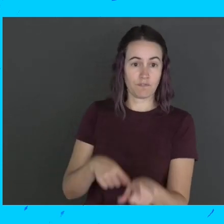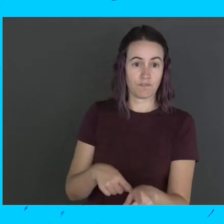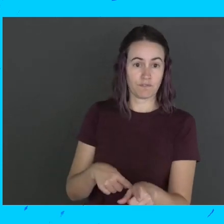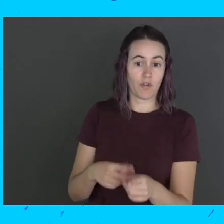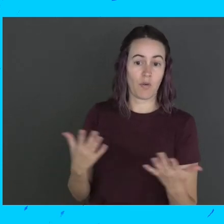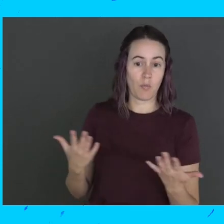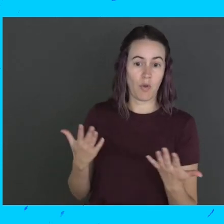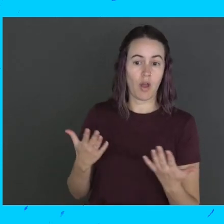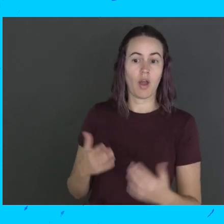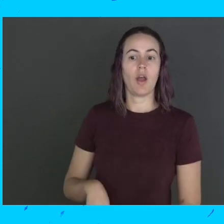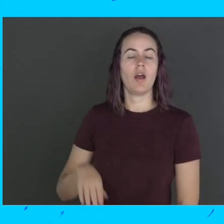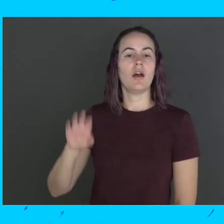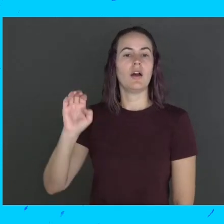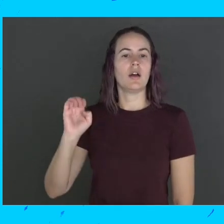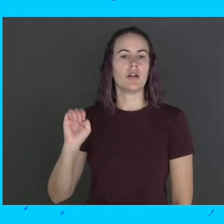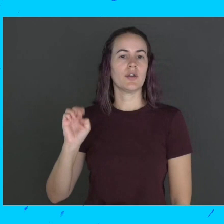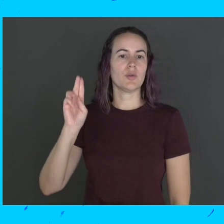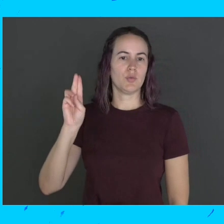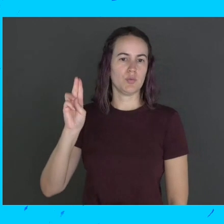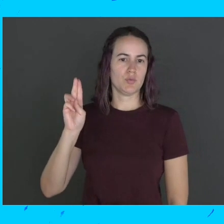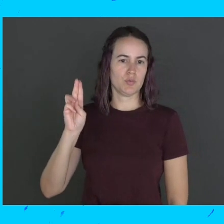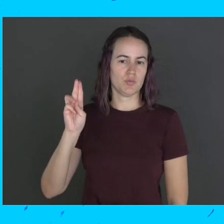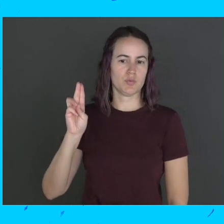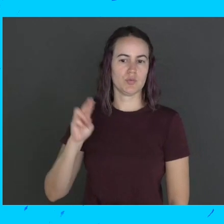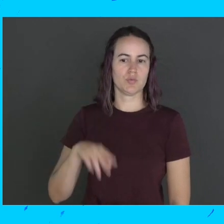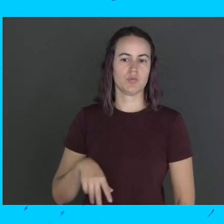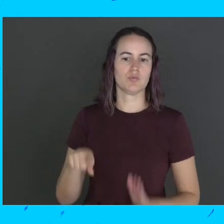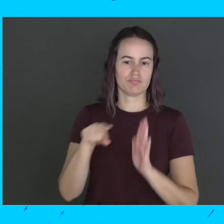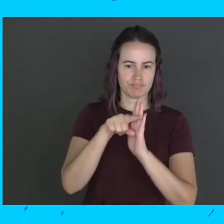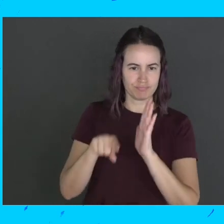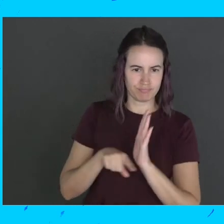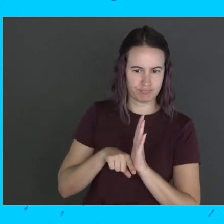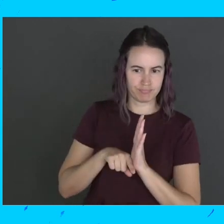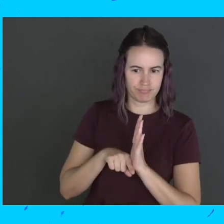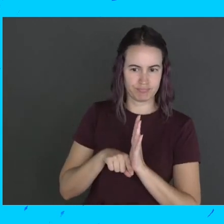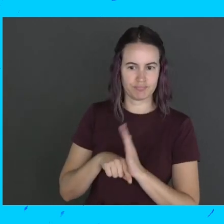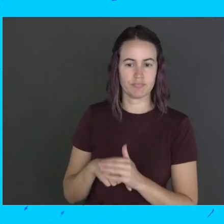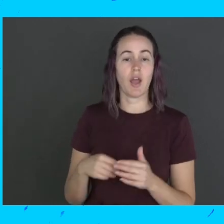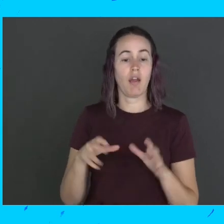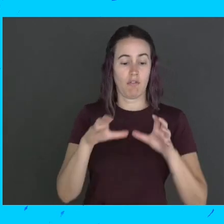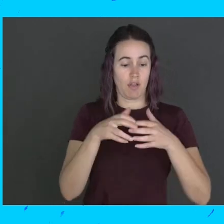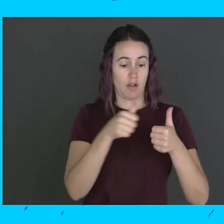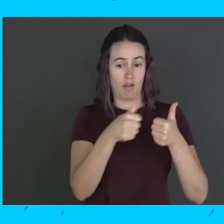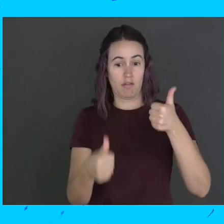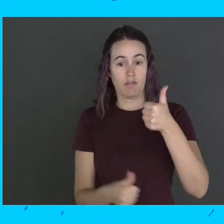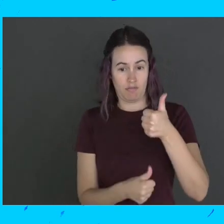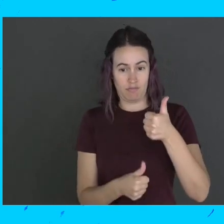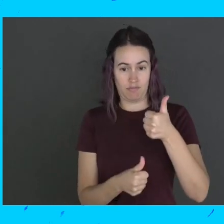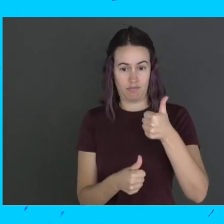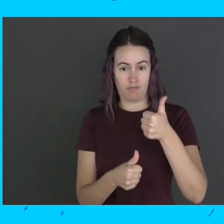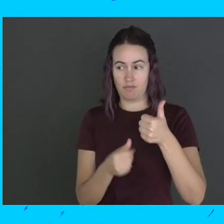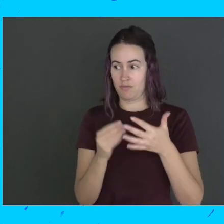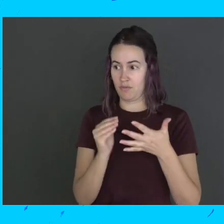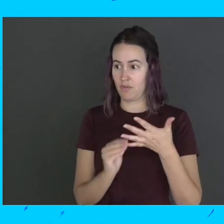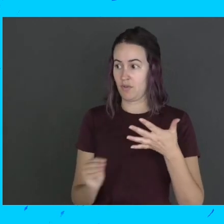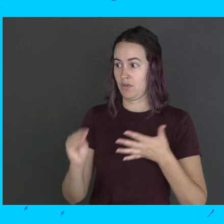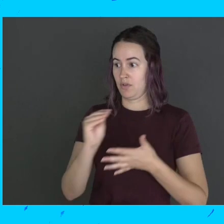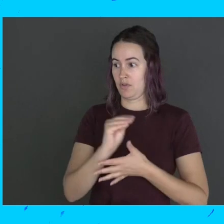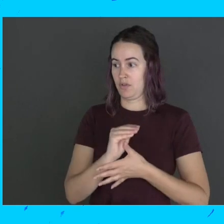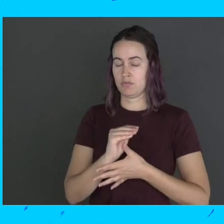un mecanismo embutido para el monitoreo y la responsabilización. Y también presenta una oportunidad para